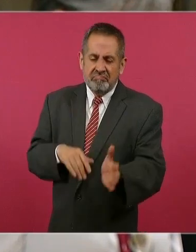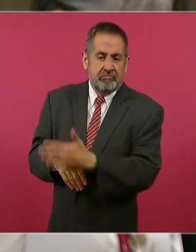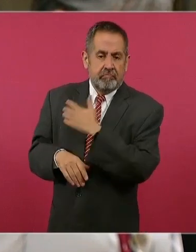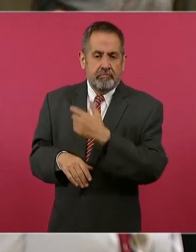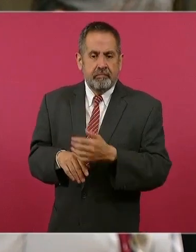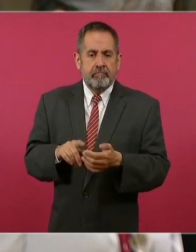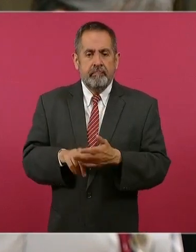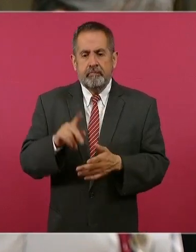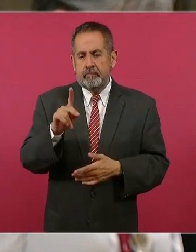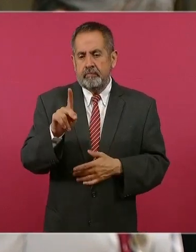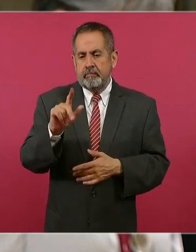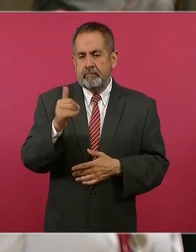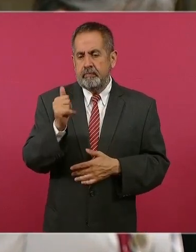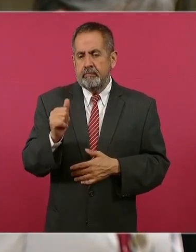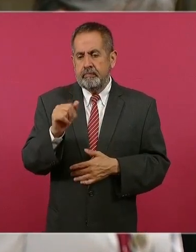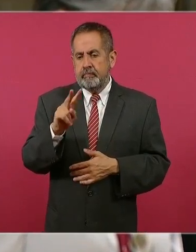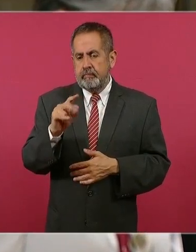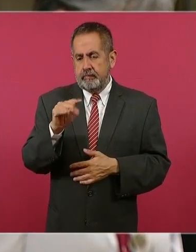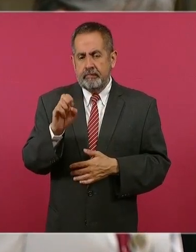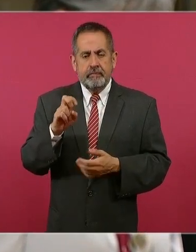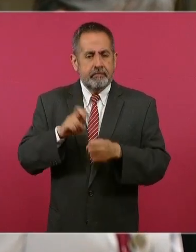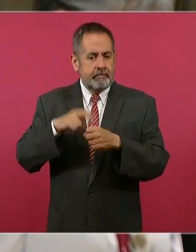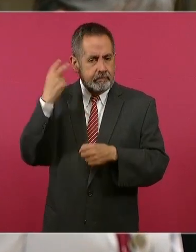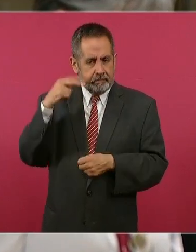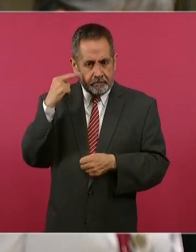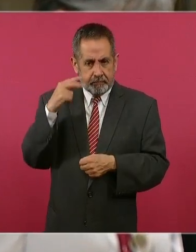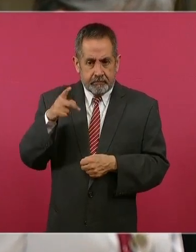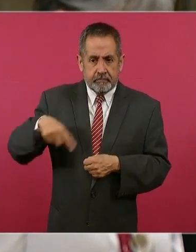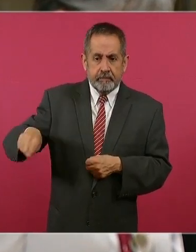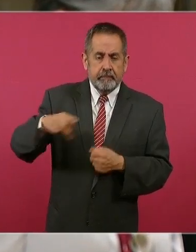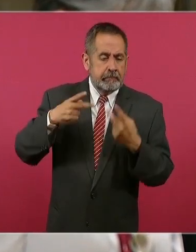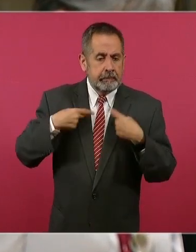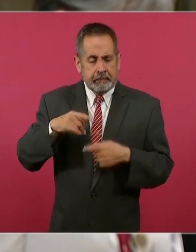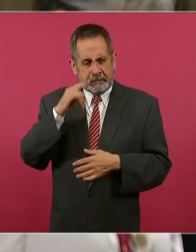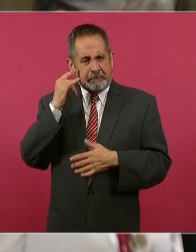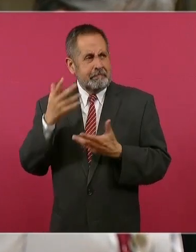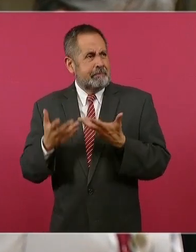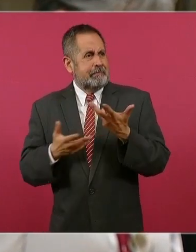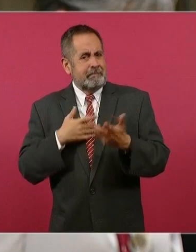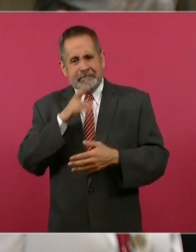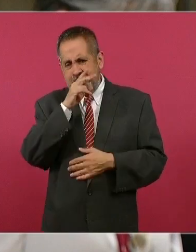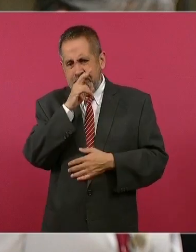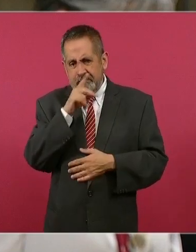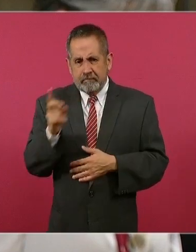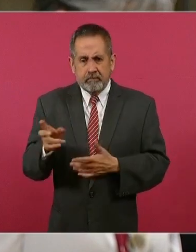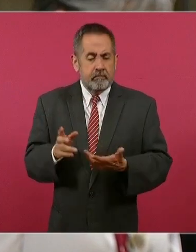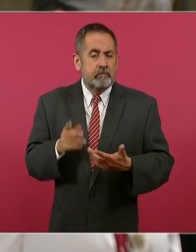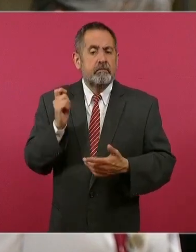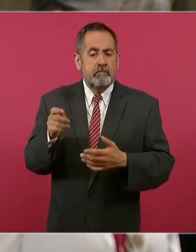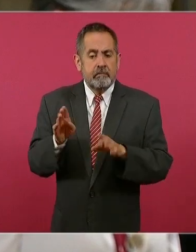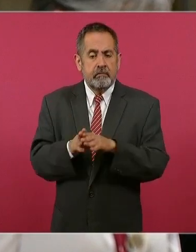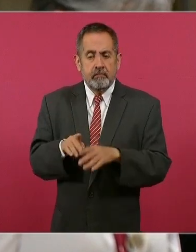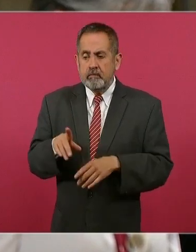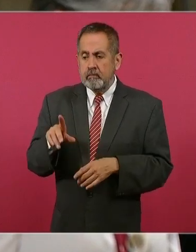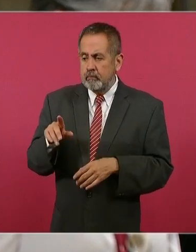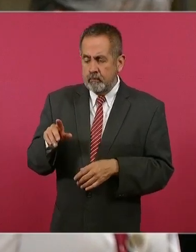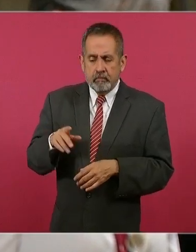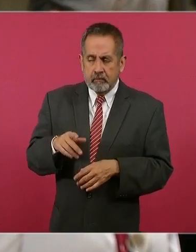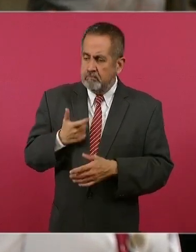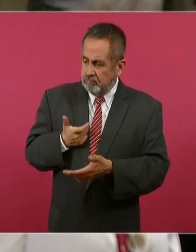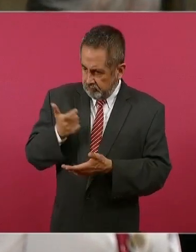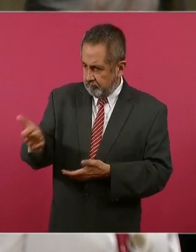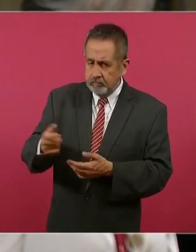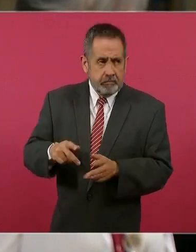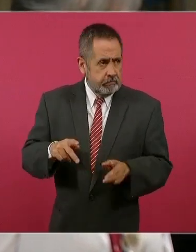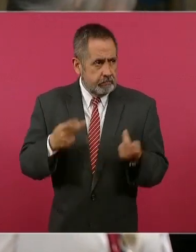Playa Vicente, Veracruz. Habitantes de esta comunidad se encuentran muy indignados por estos hechos, ya que no quisieron vender su